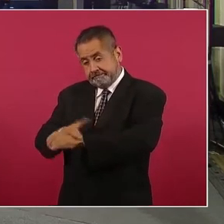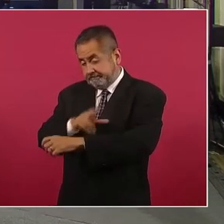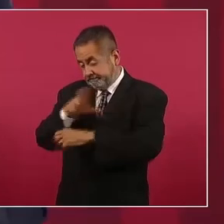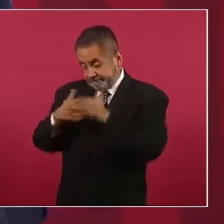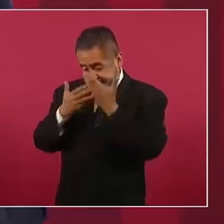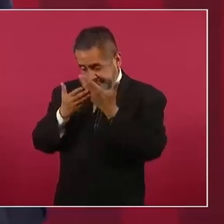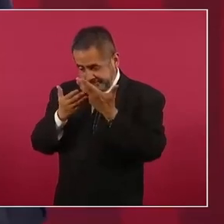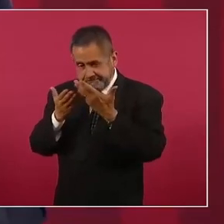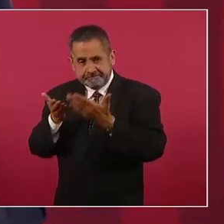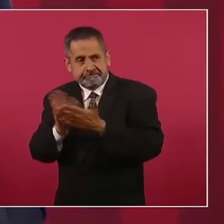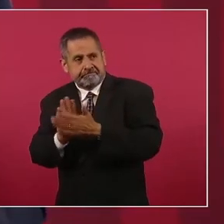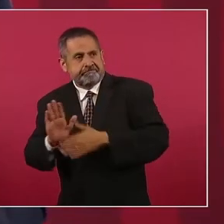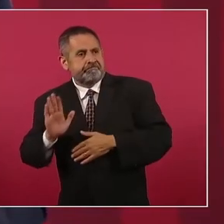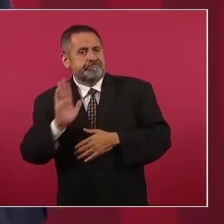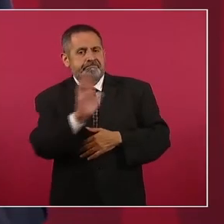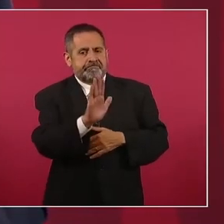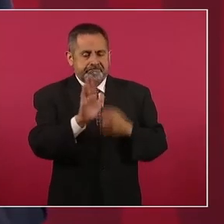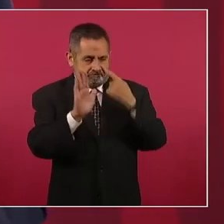para mostrarles